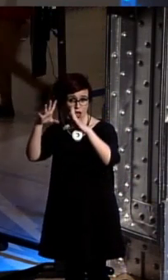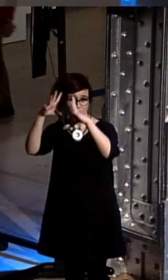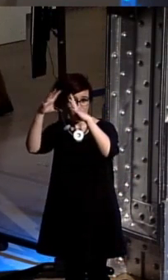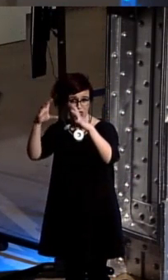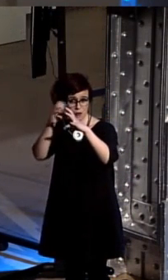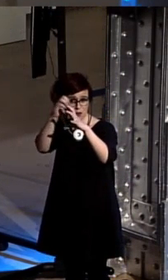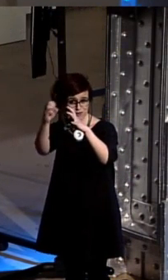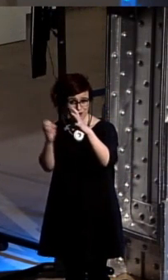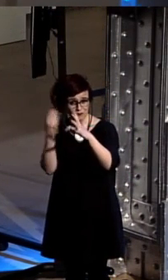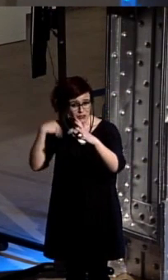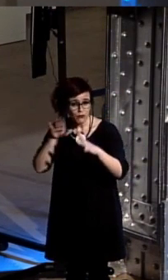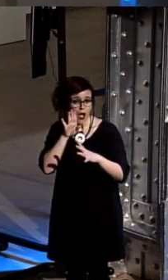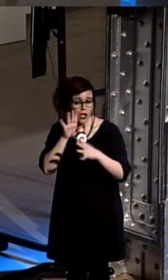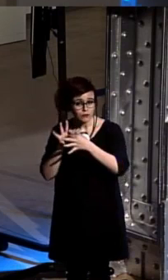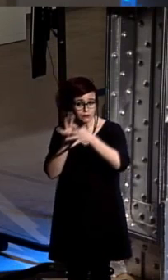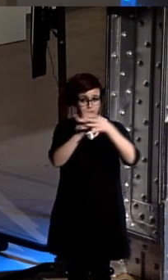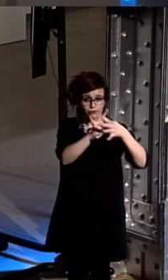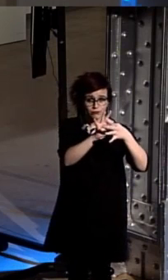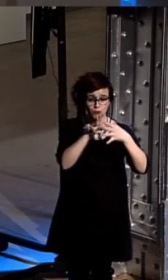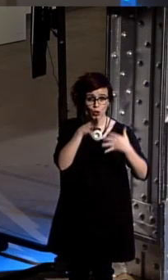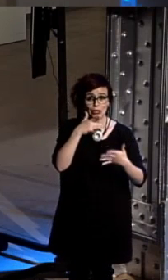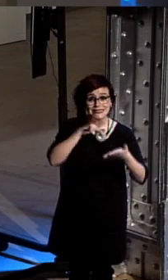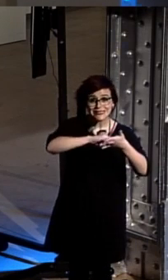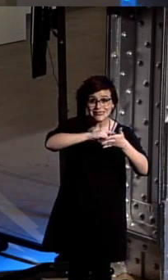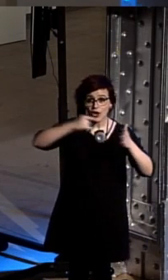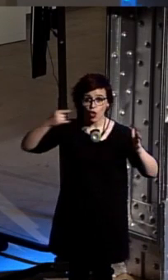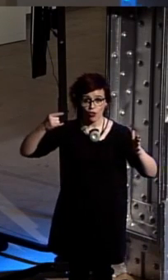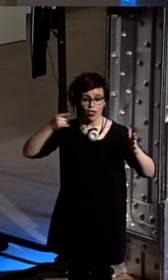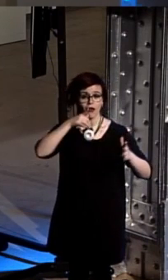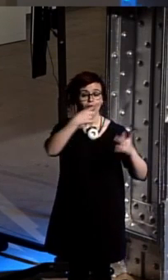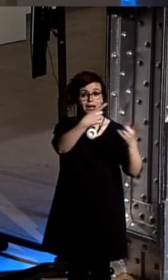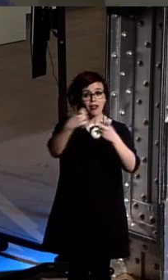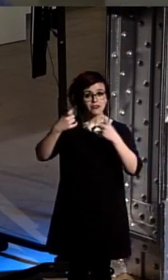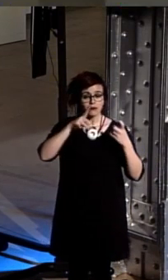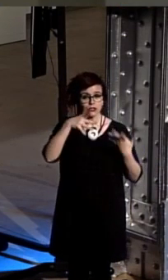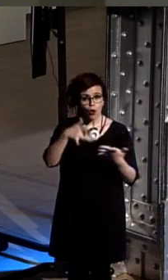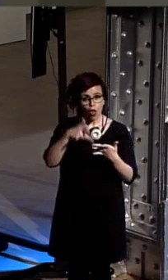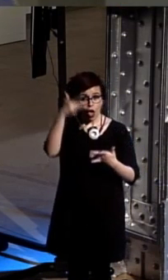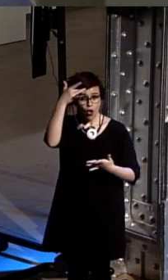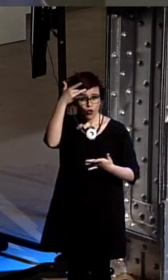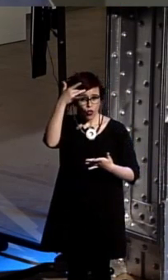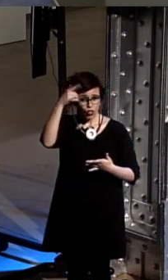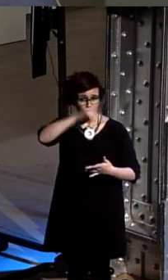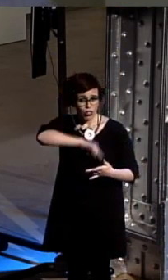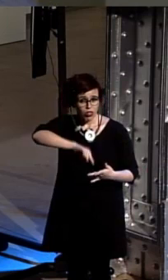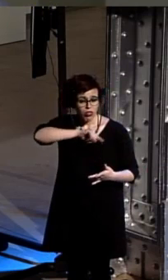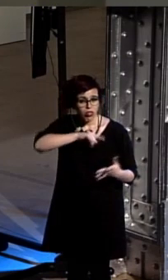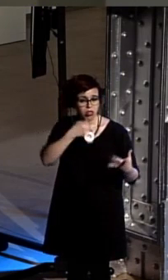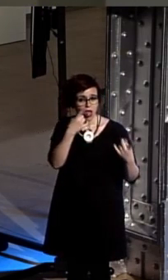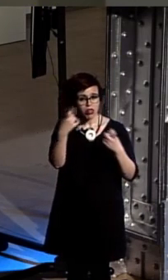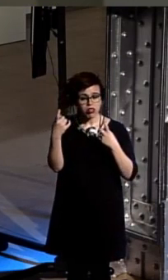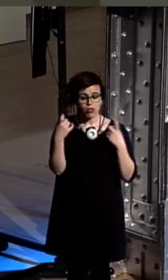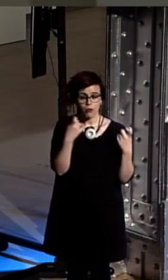la tecnología, porque ahora mismo necesitamos este nivel de conciencia en cuanto